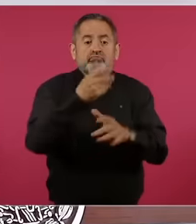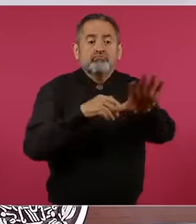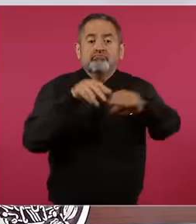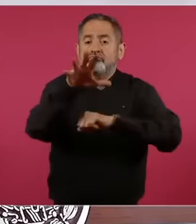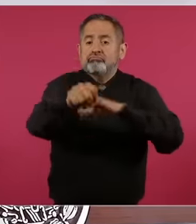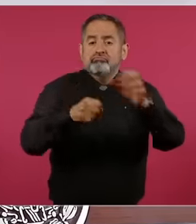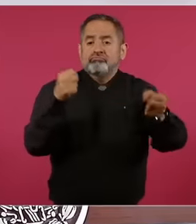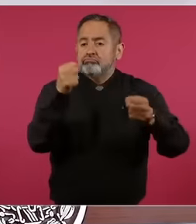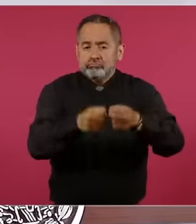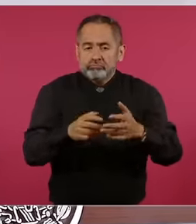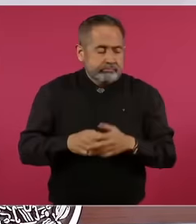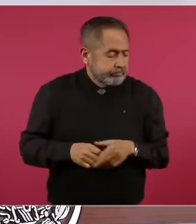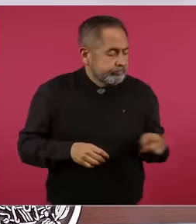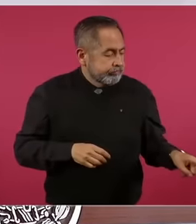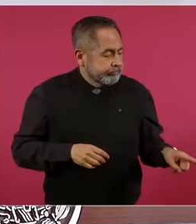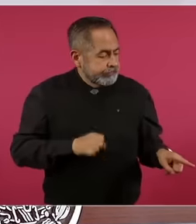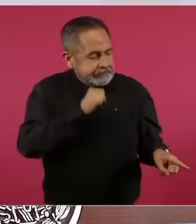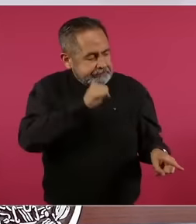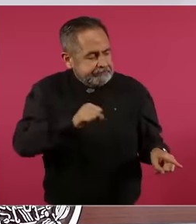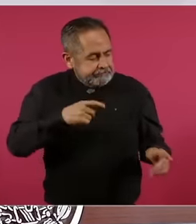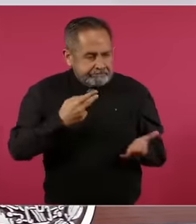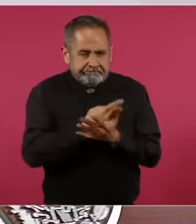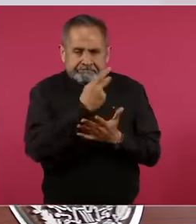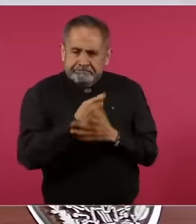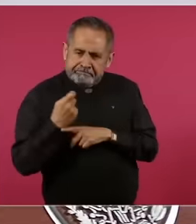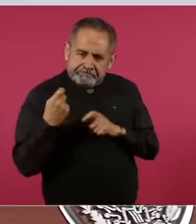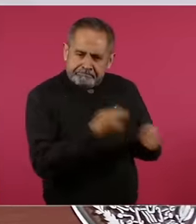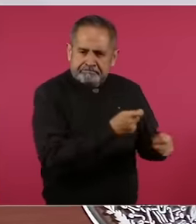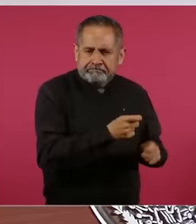atendido, te vas a rayar.